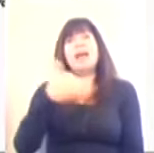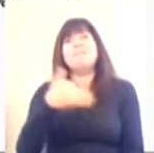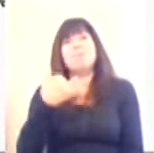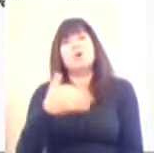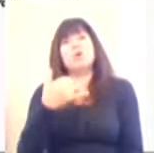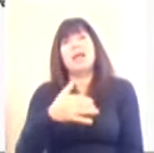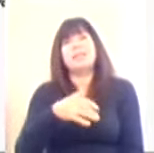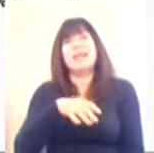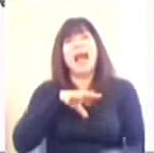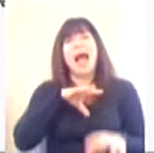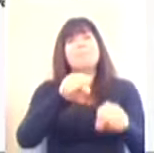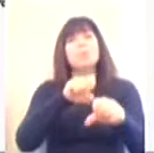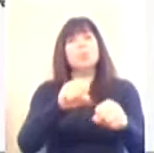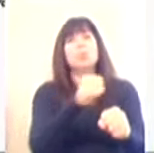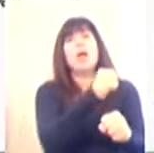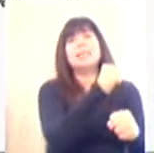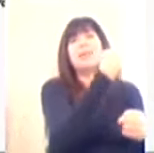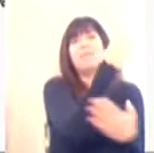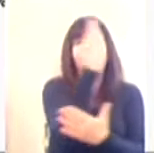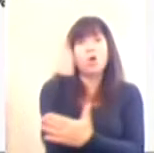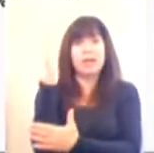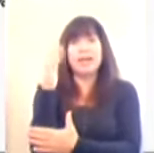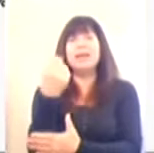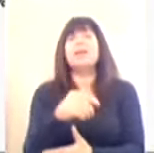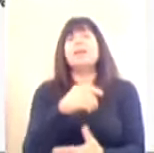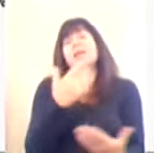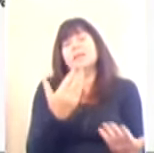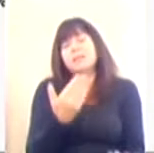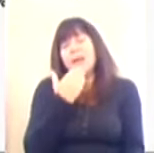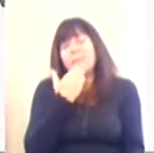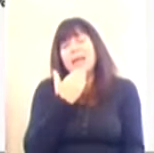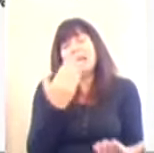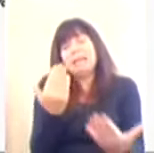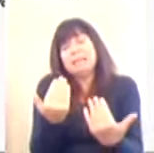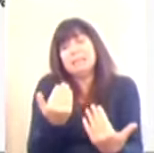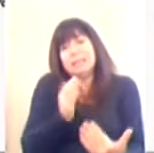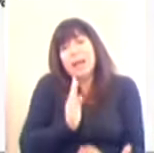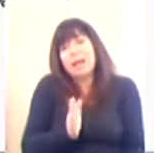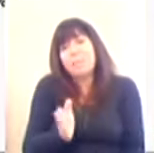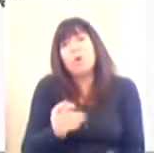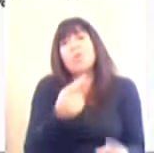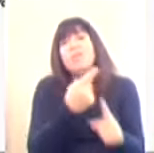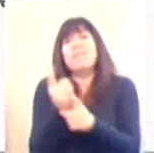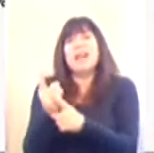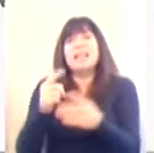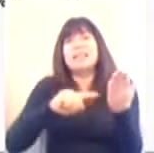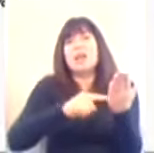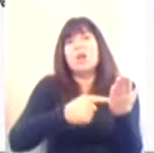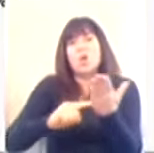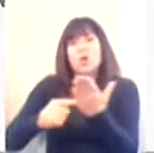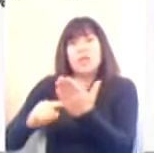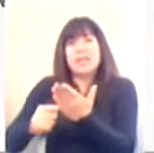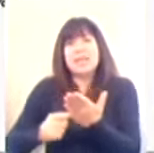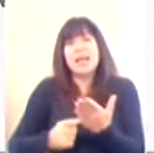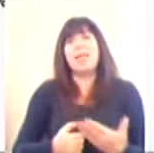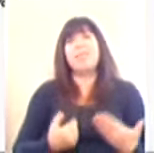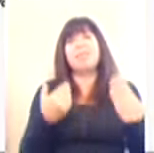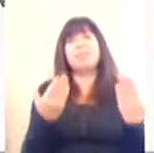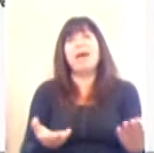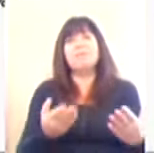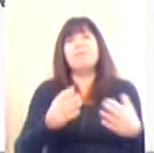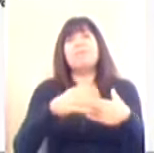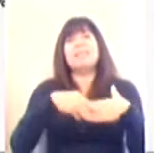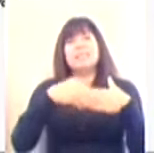como bosques, y por otro lado vamos a seguir necesitando, ¿no es cierto?, las distintas tecnologías que aporten la flexibilidad necesaria